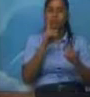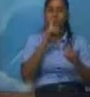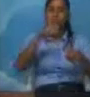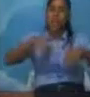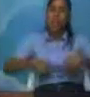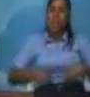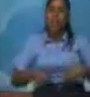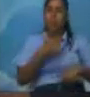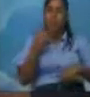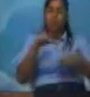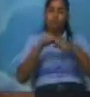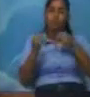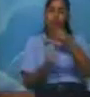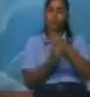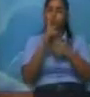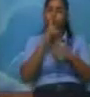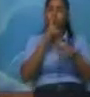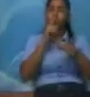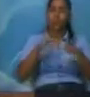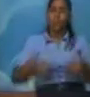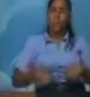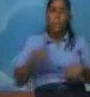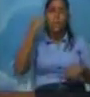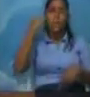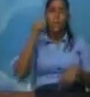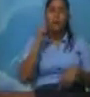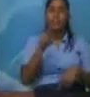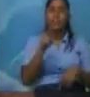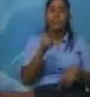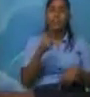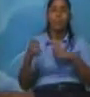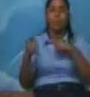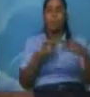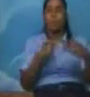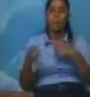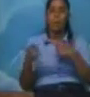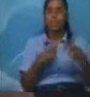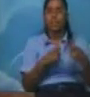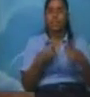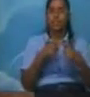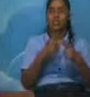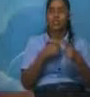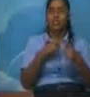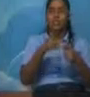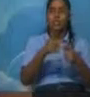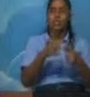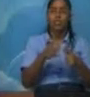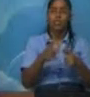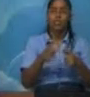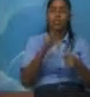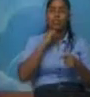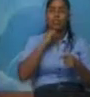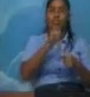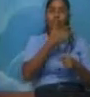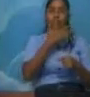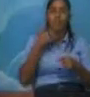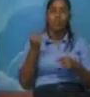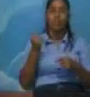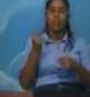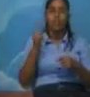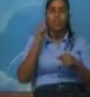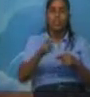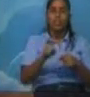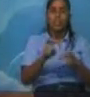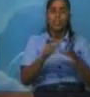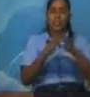es mejor callar porque para pelear se necesitan dos Sí y pero